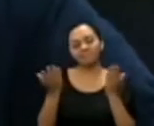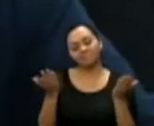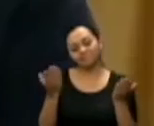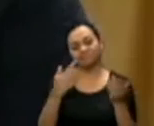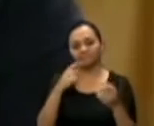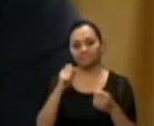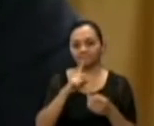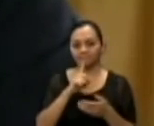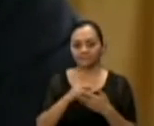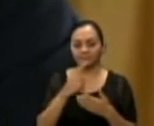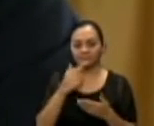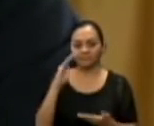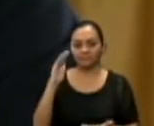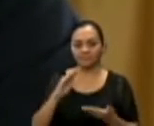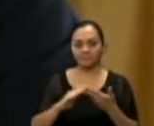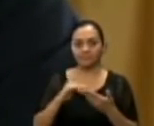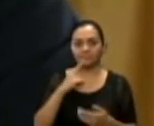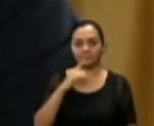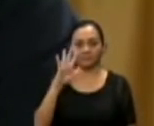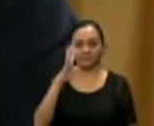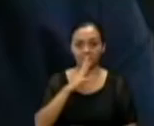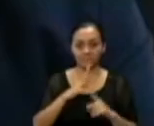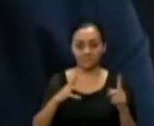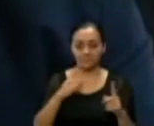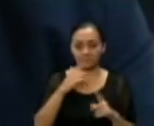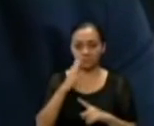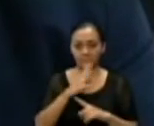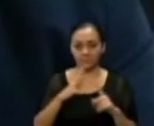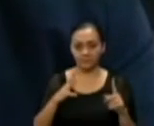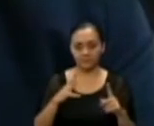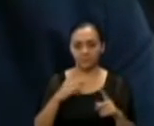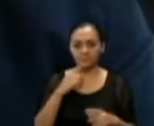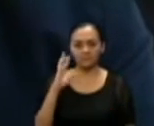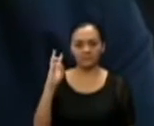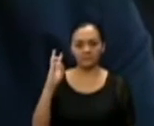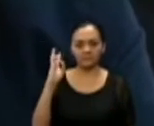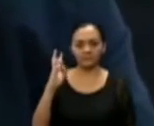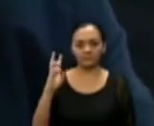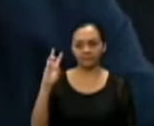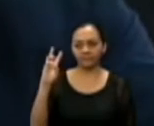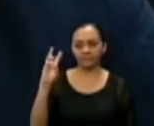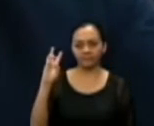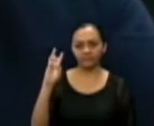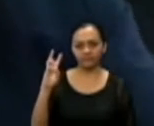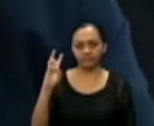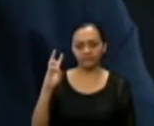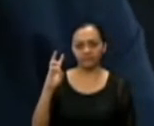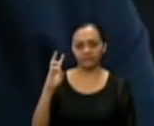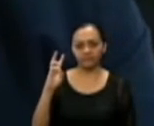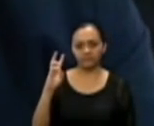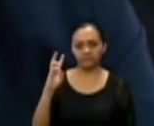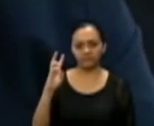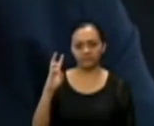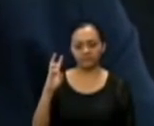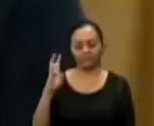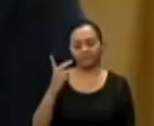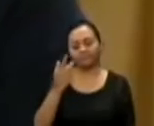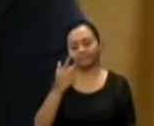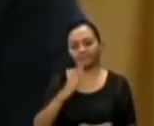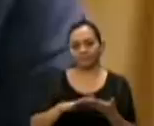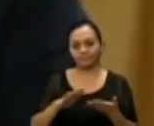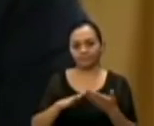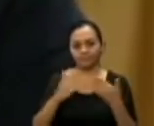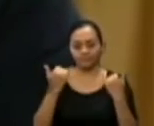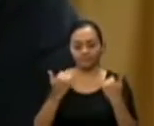pido mil disculpas por eso pero a las cinco y media se había convocado teníamos en gerona las cinco pautados y teníamos el en cantidad mil disculpas la